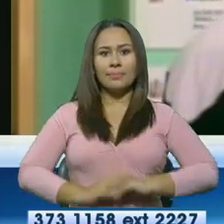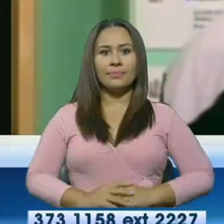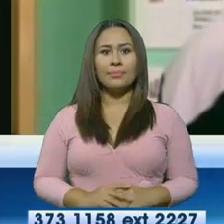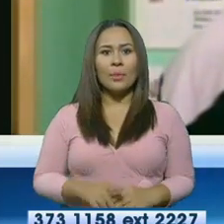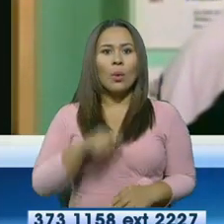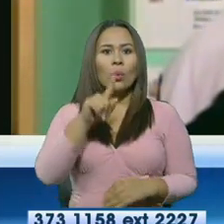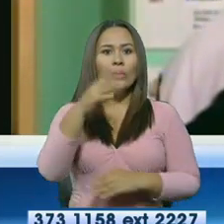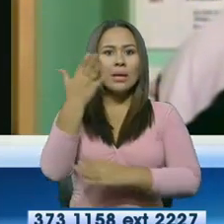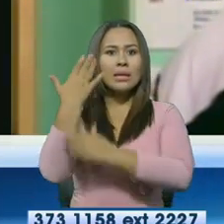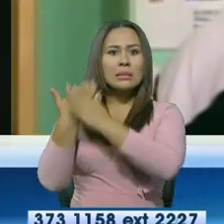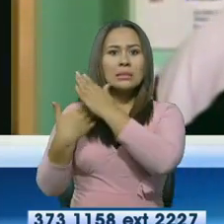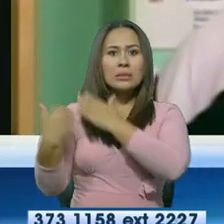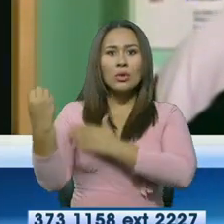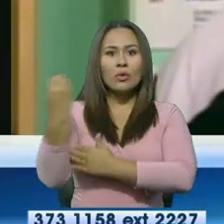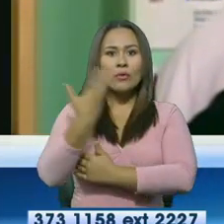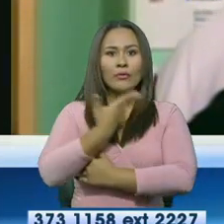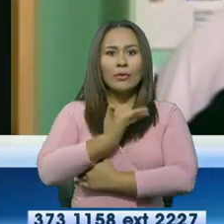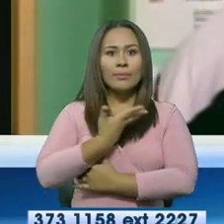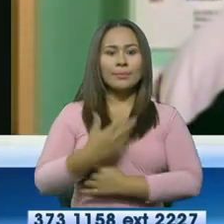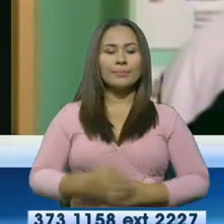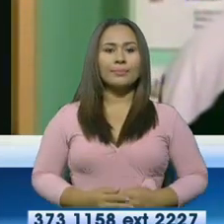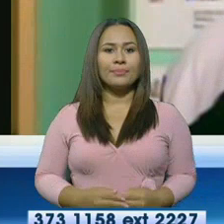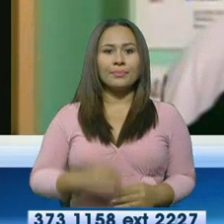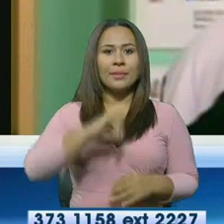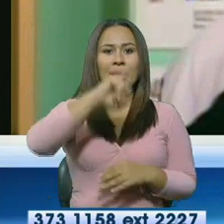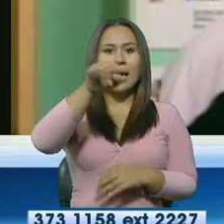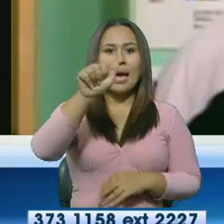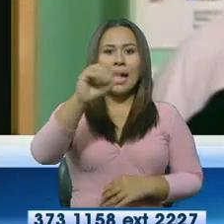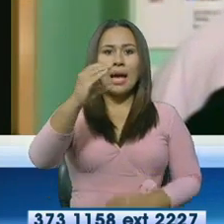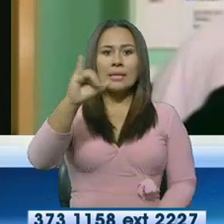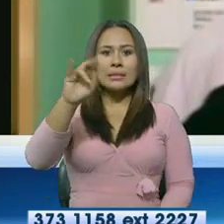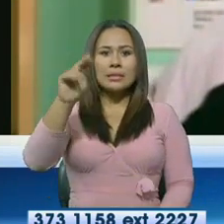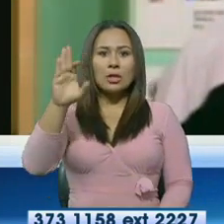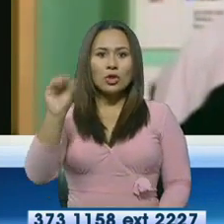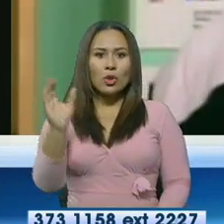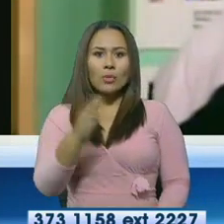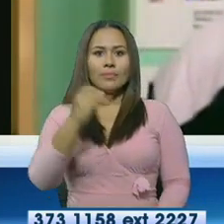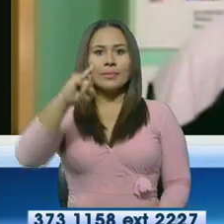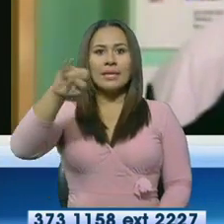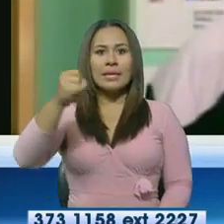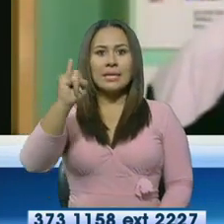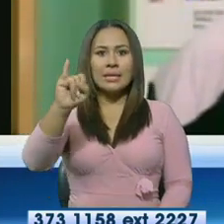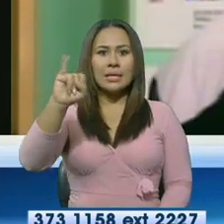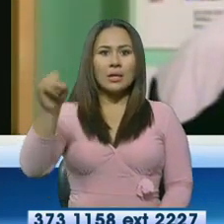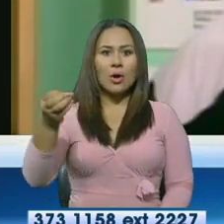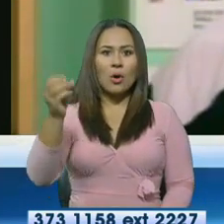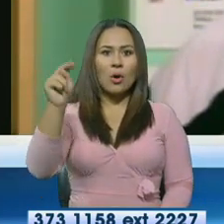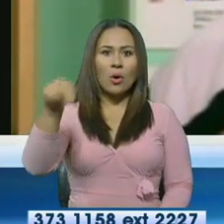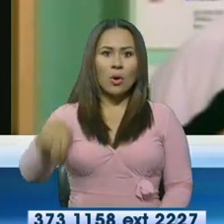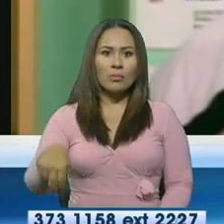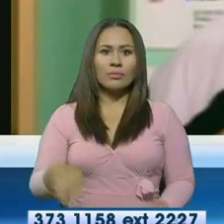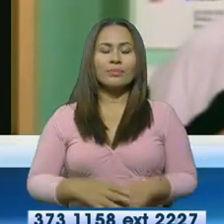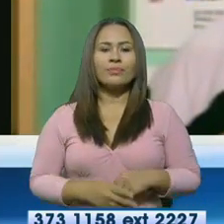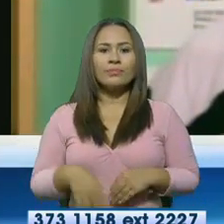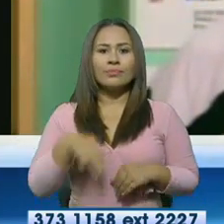una historia cuenta que Jacinto Gijón y Camaño encontró una entrada